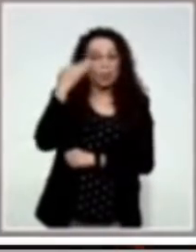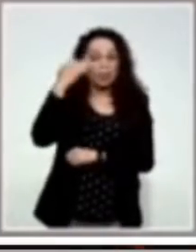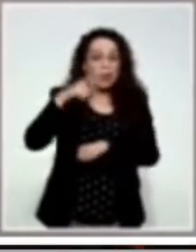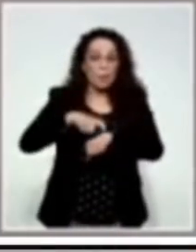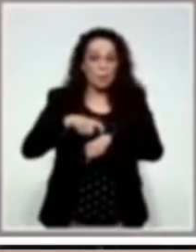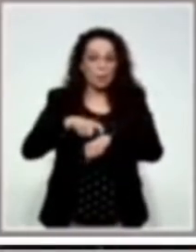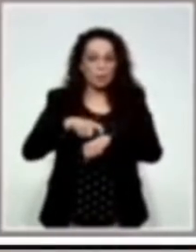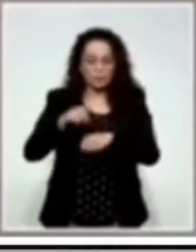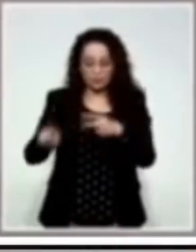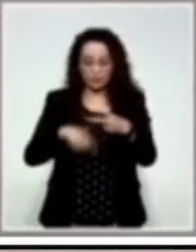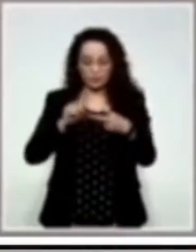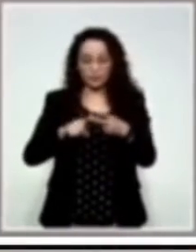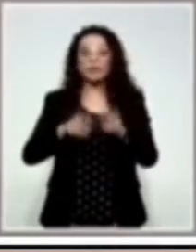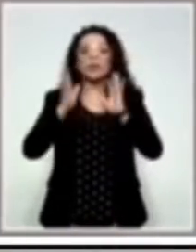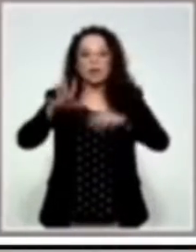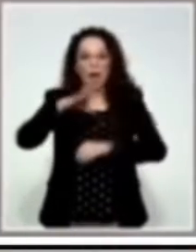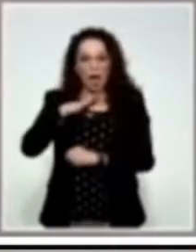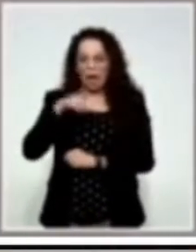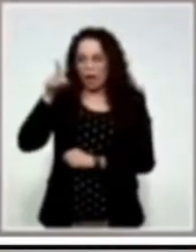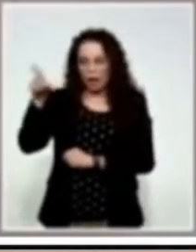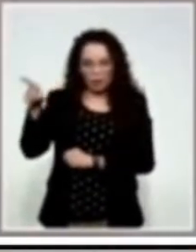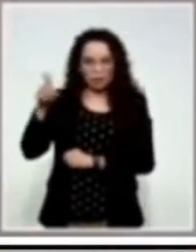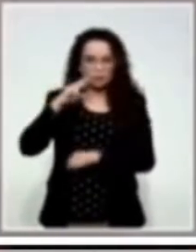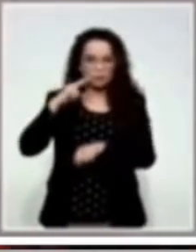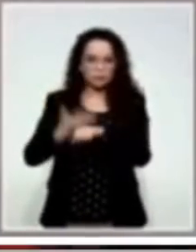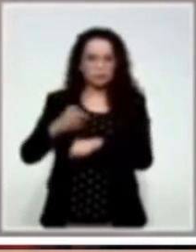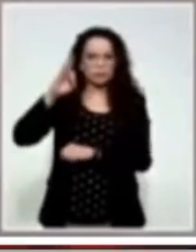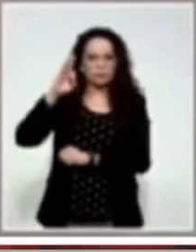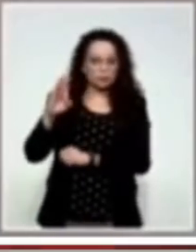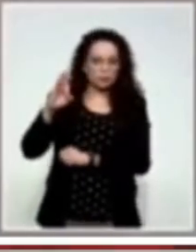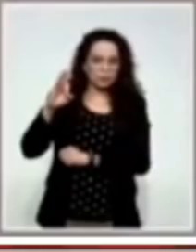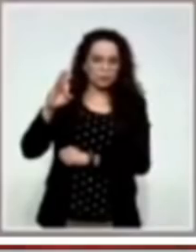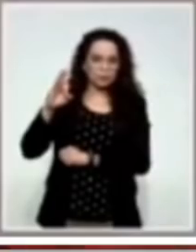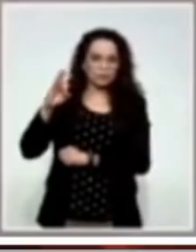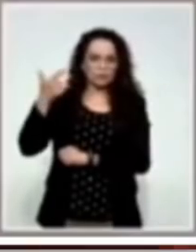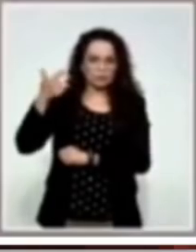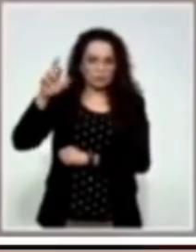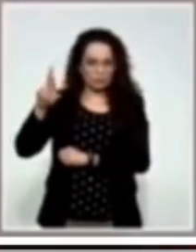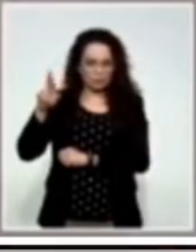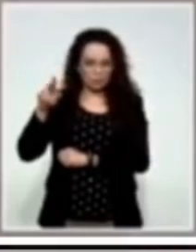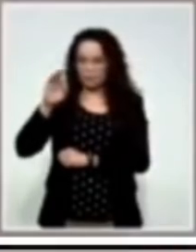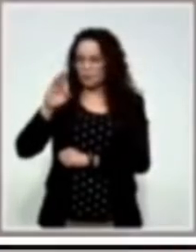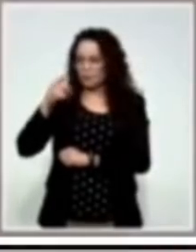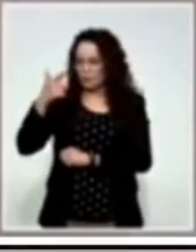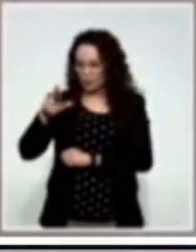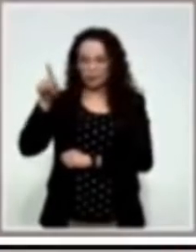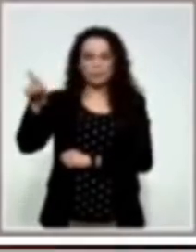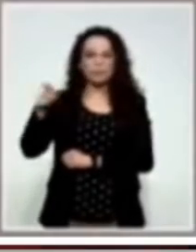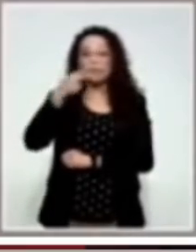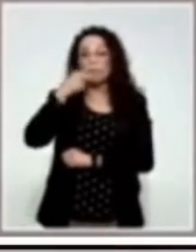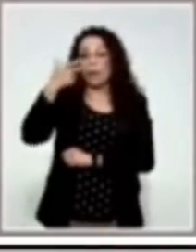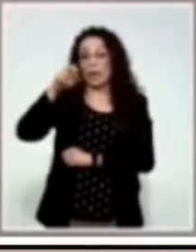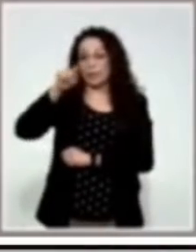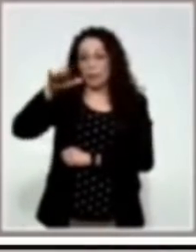fiscal general de la República, el doctor Alejandro Gertz Manero, a quien le reitero mi